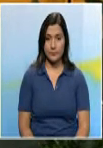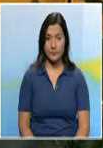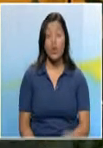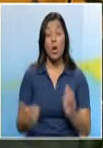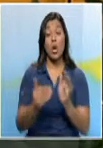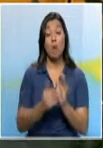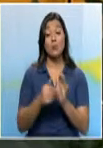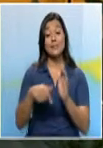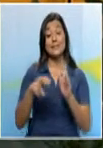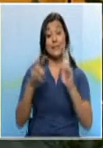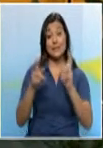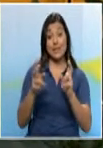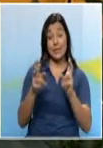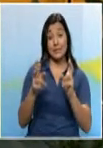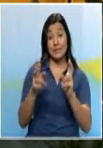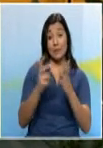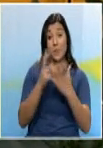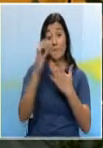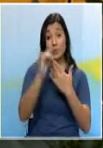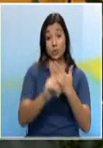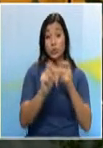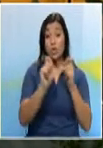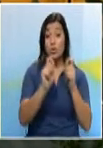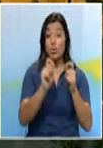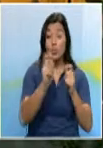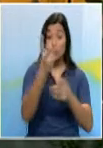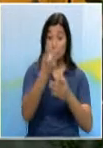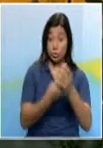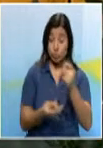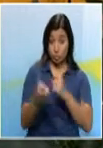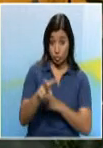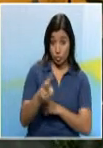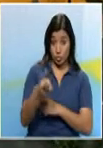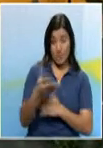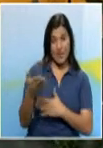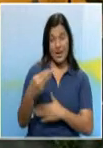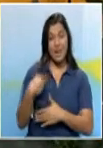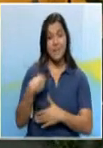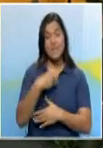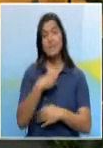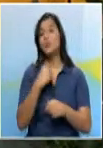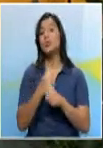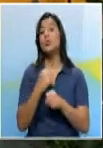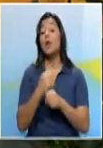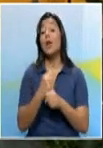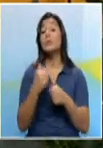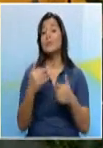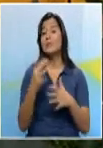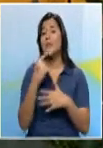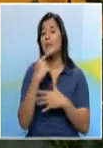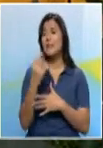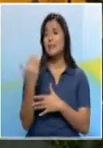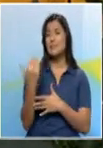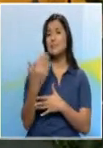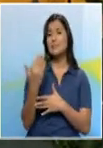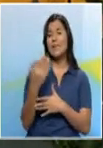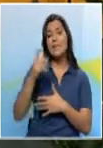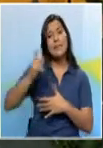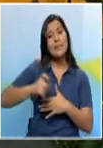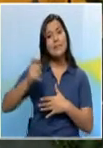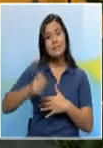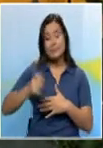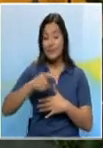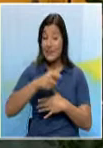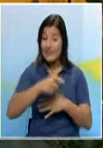Volviendo a este tema de los proyectos de educación dual, el ministro de Trabajo ha reiterado en estos últimos días que urge que se le dé